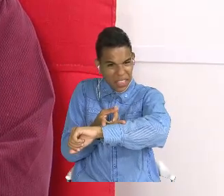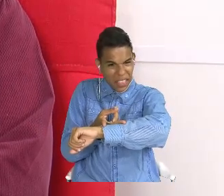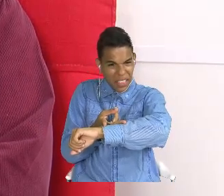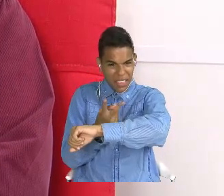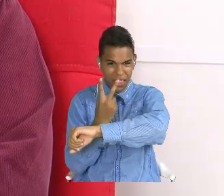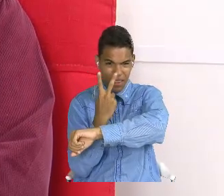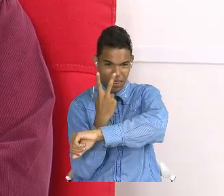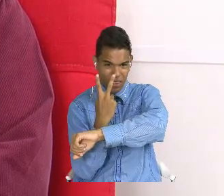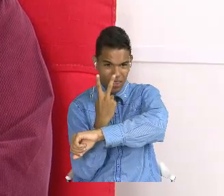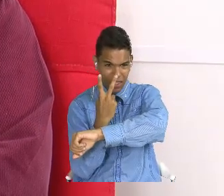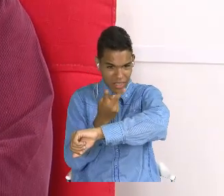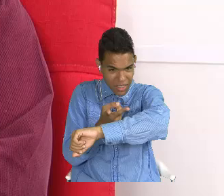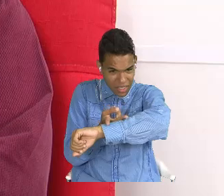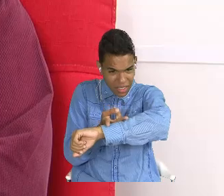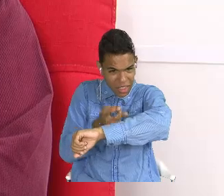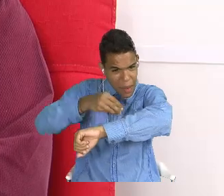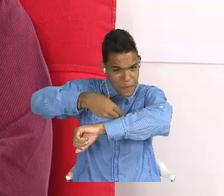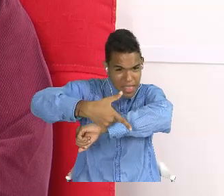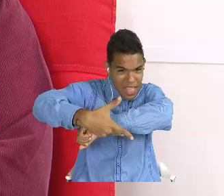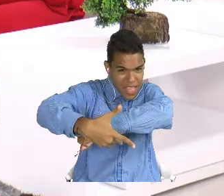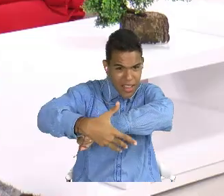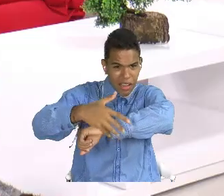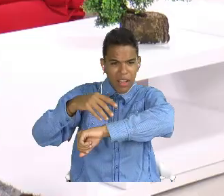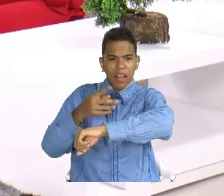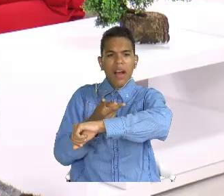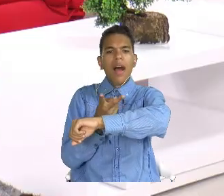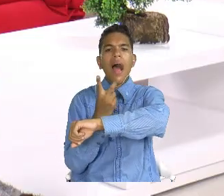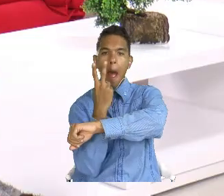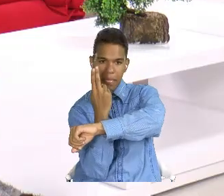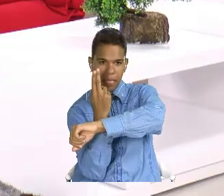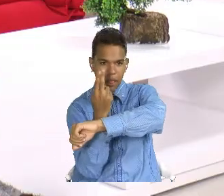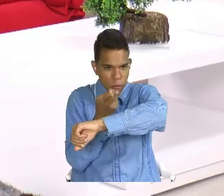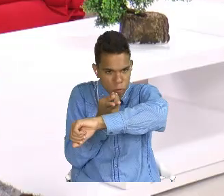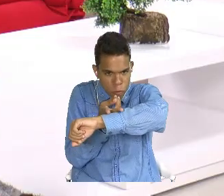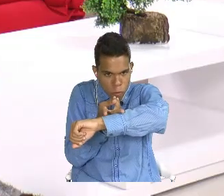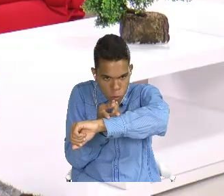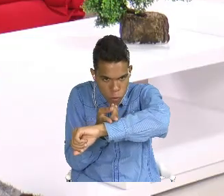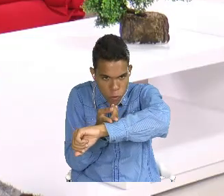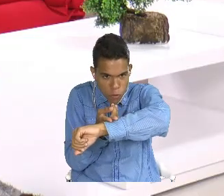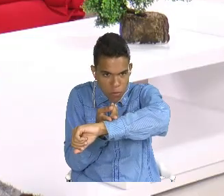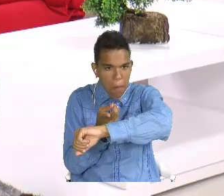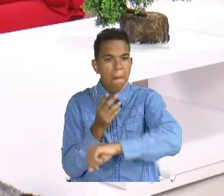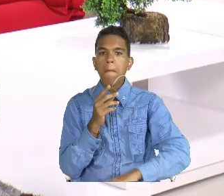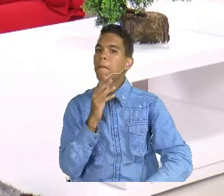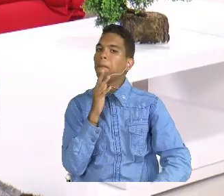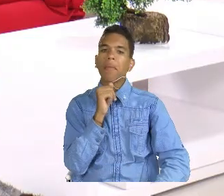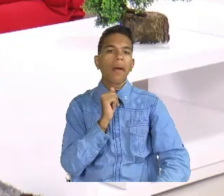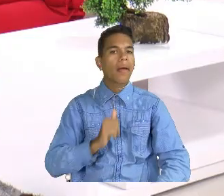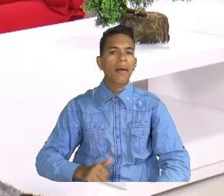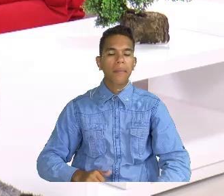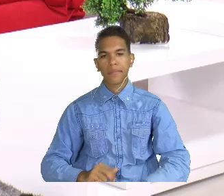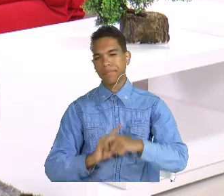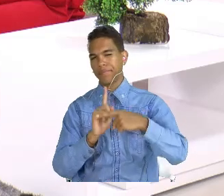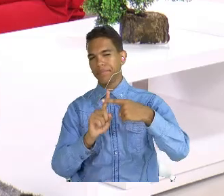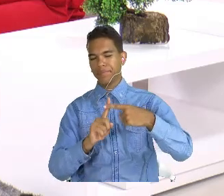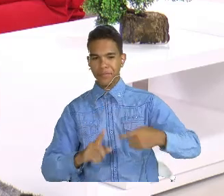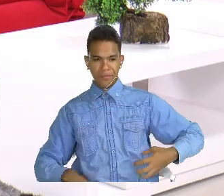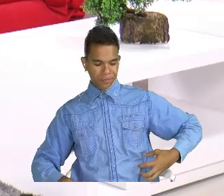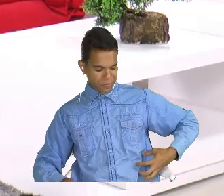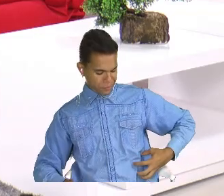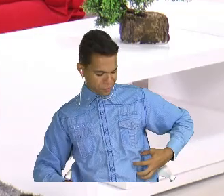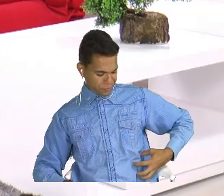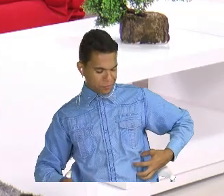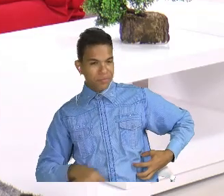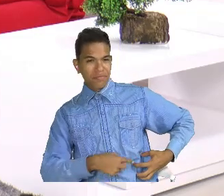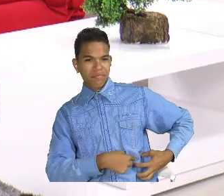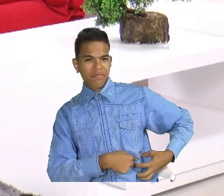que uno busca que el paciente trate de no llegar a ese daño, el primero es el riñón. Sí. El riñón sufre, lo que